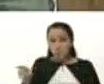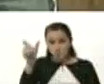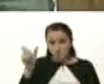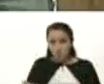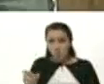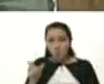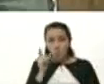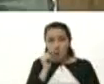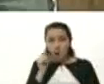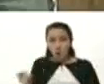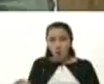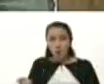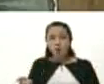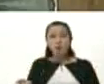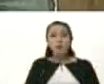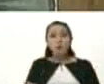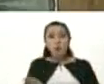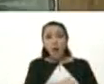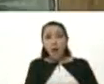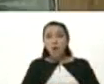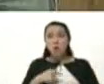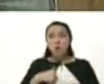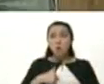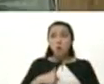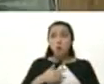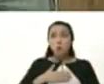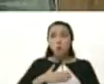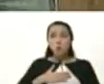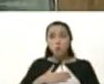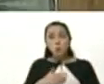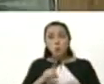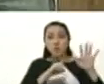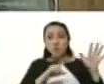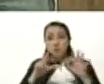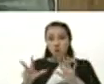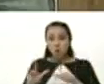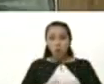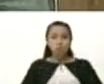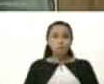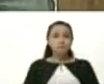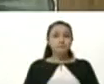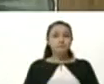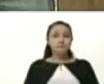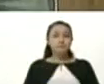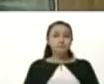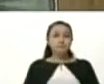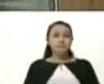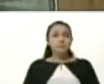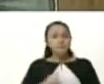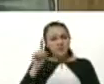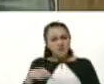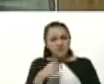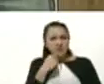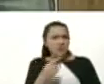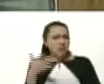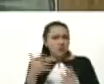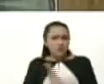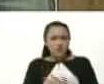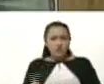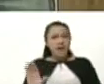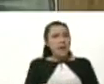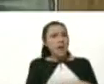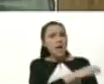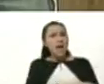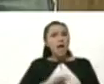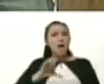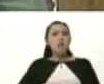perdón, Mauricio 75 y yo 68. Pero lo que les digo con respecto a la música